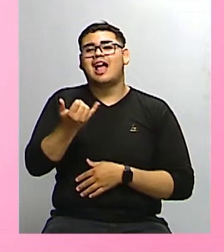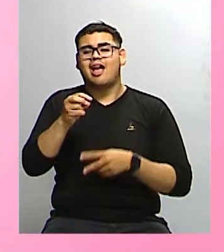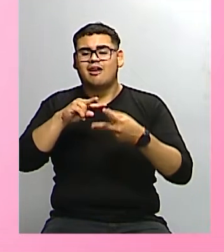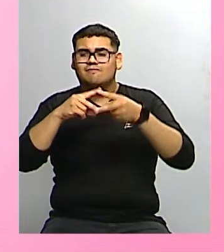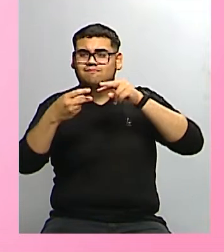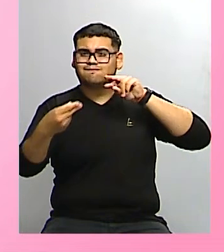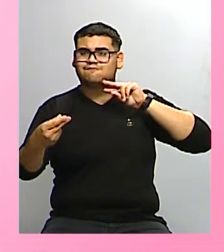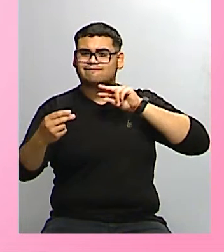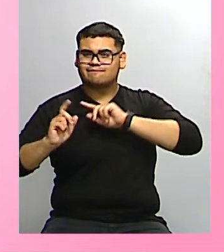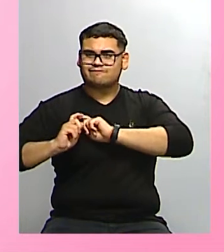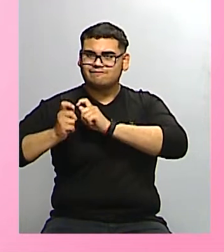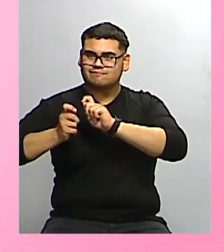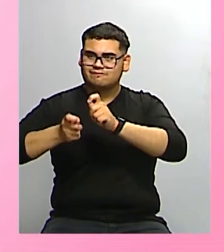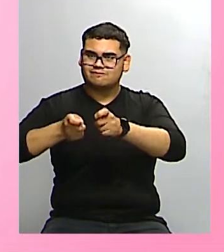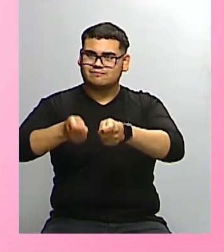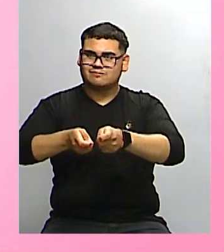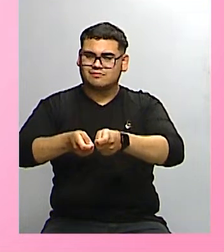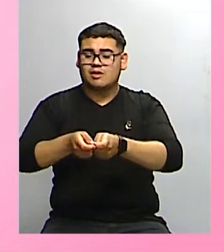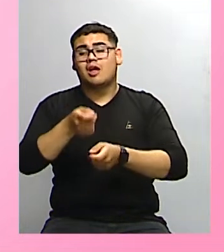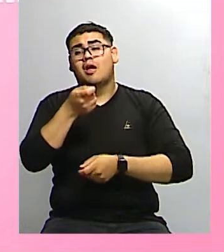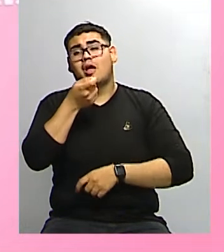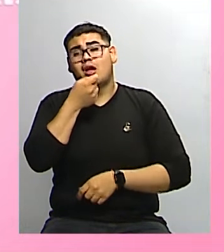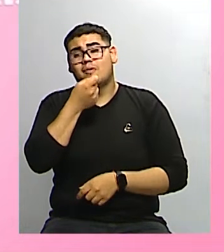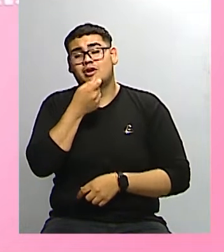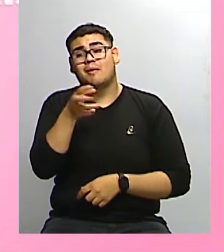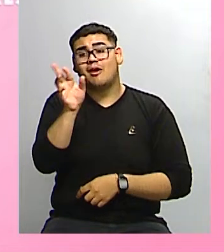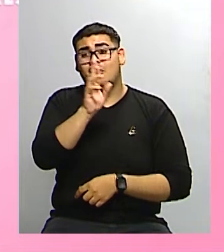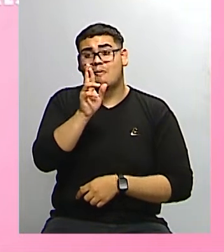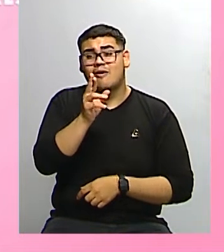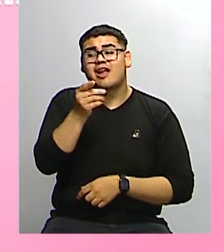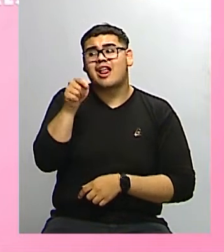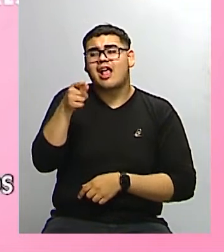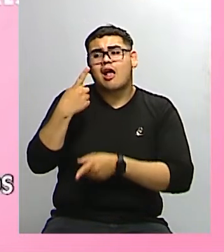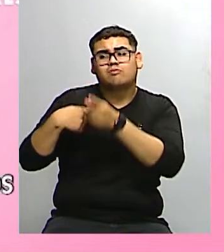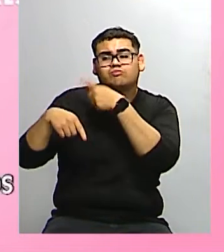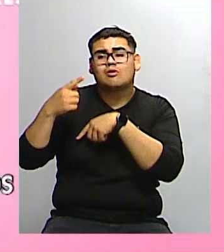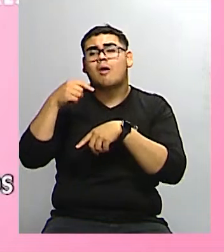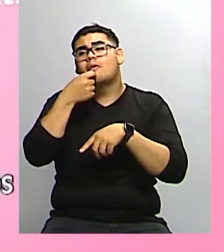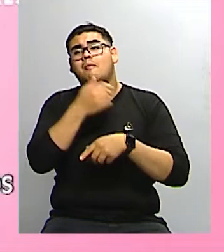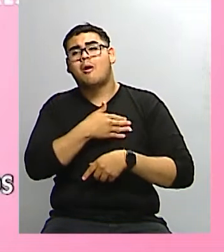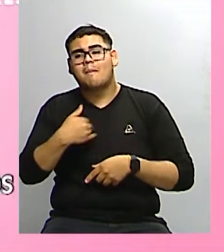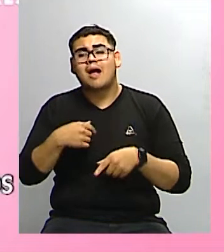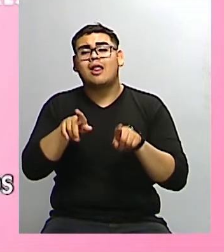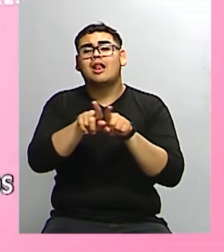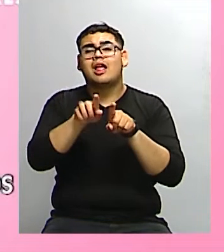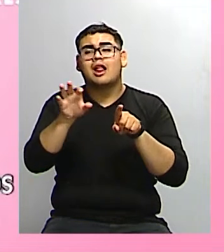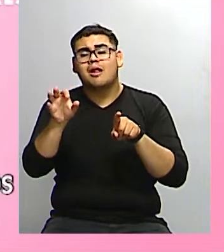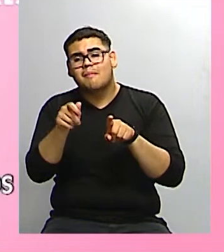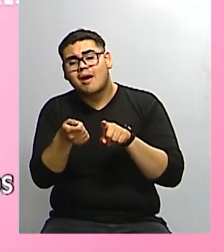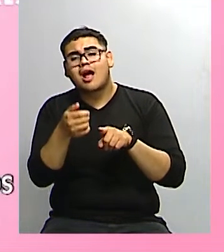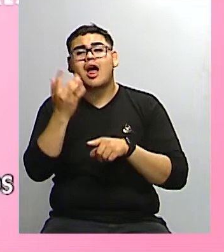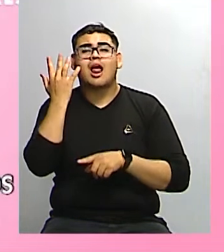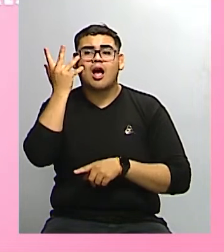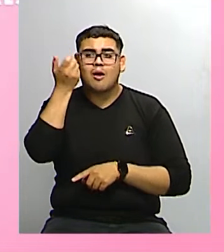genética, que si la mujer, por ejemplo, que tenga antecedentes, madre, hermana, abuela, que haya tenido cáncer de